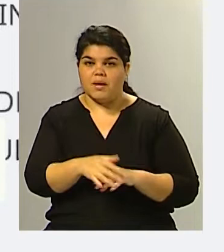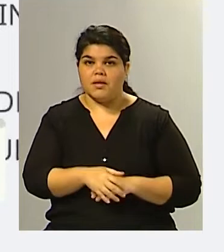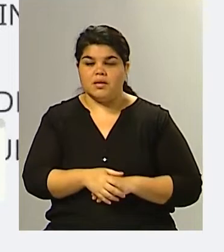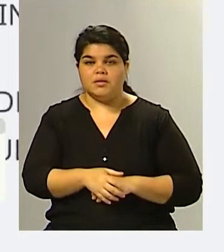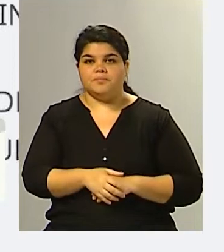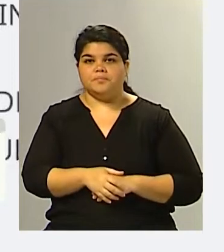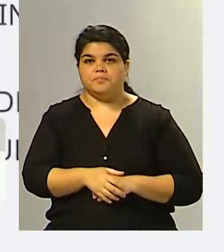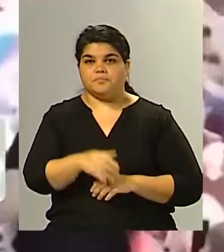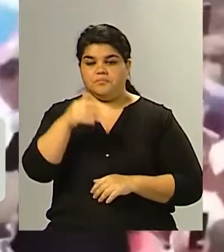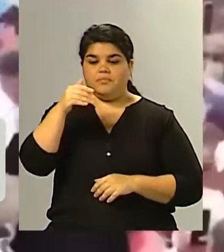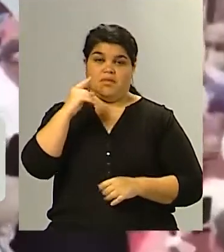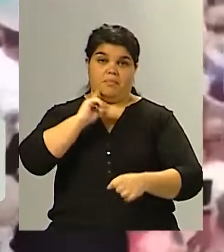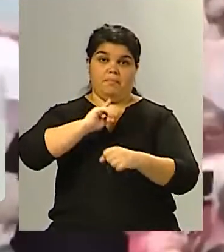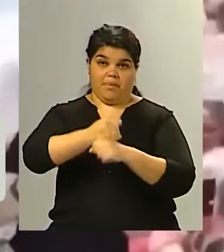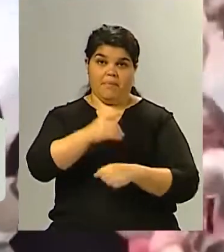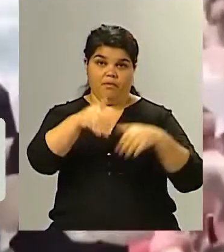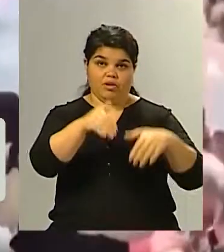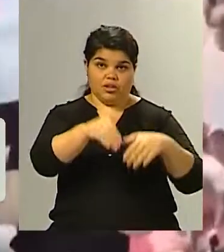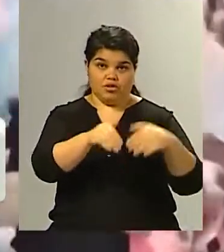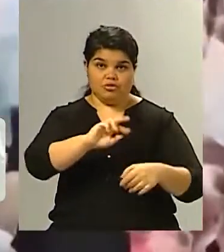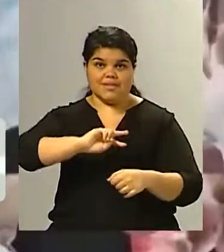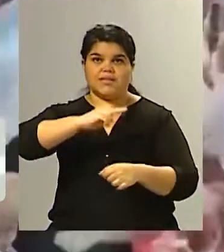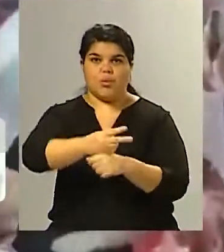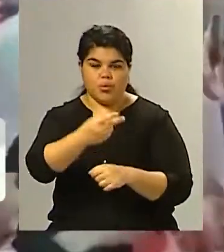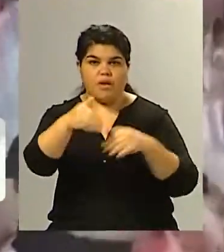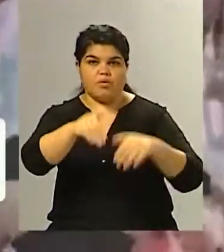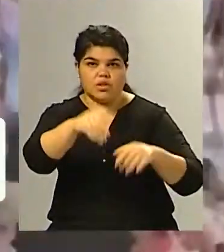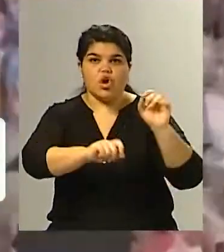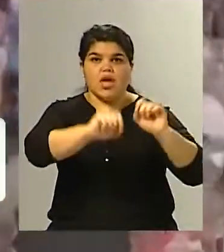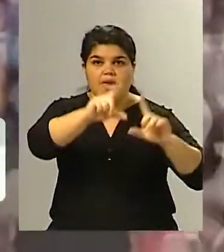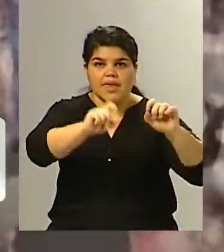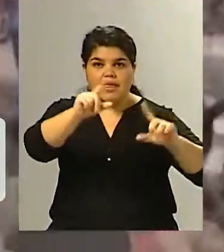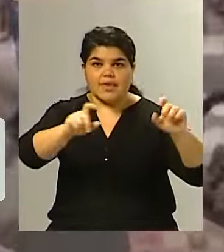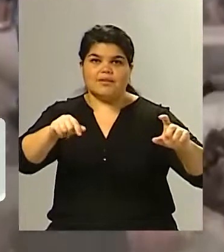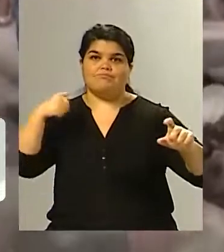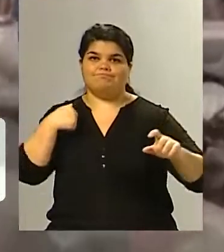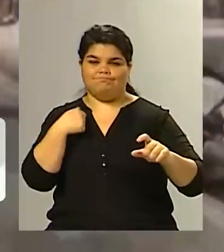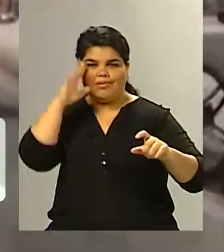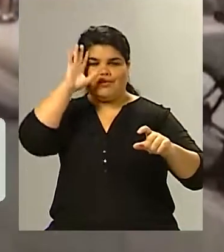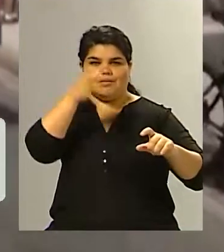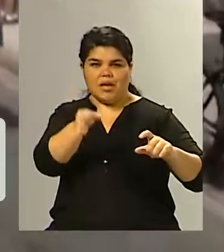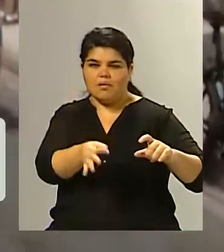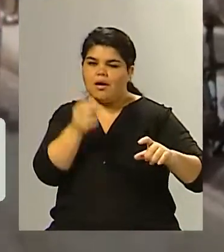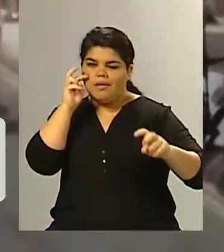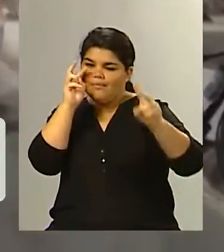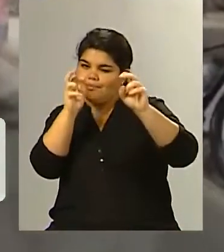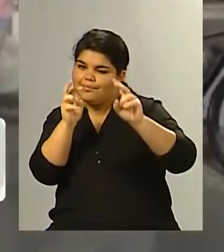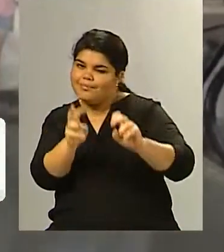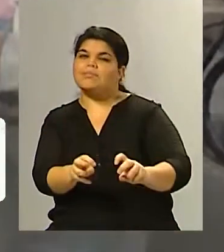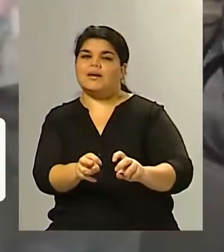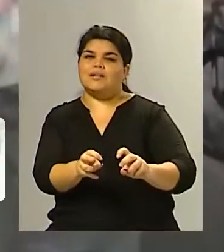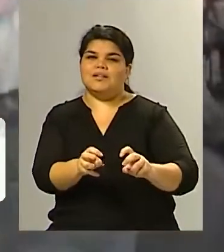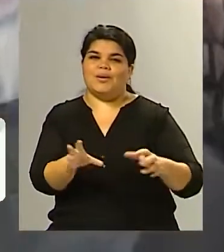primera vuelta como en la segunda vuelta con los índices, de acuerdo a las observaciones in situ